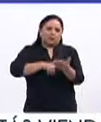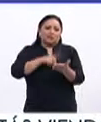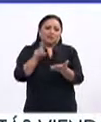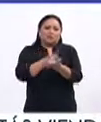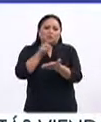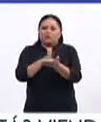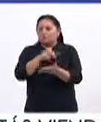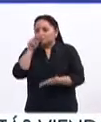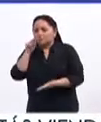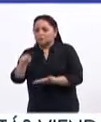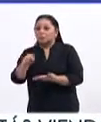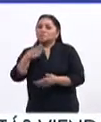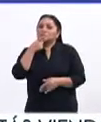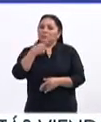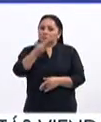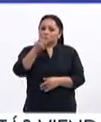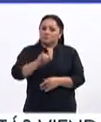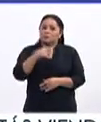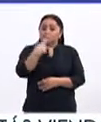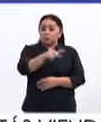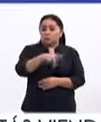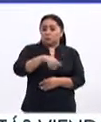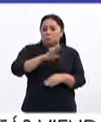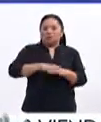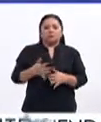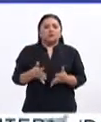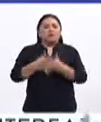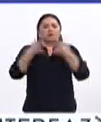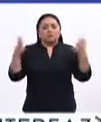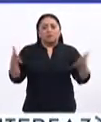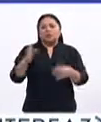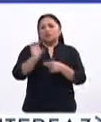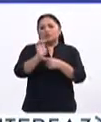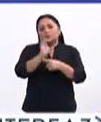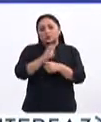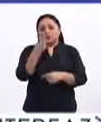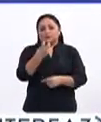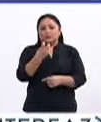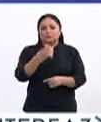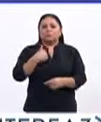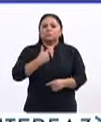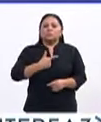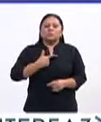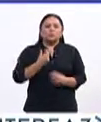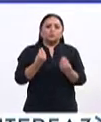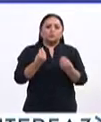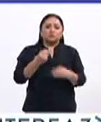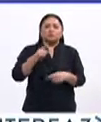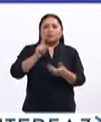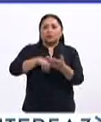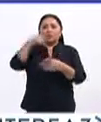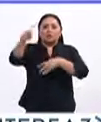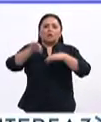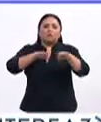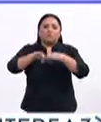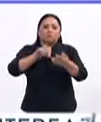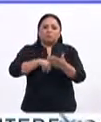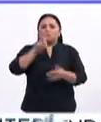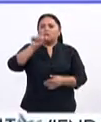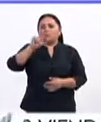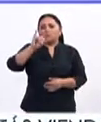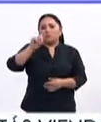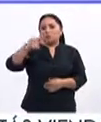diccionario, y digamos que de verdad tu horizonte es más amplio. Entonces, en ese sentido, me gusta mucho el trabajo de David